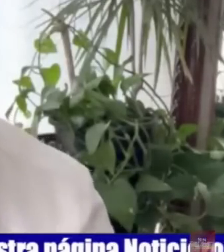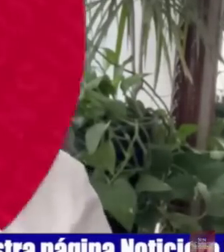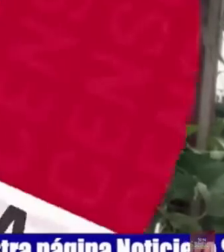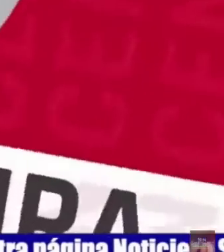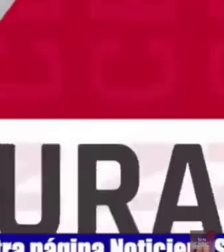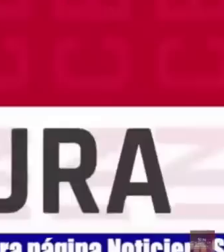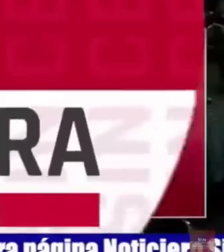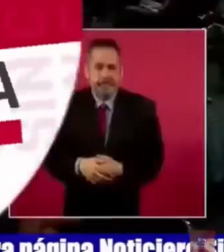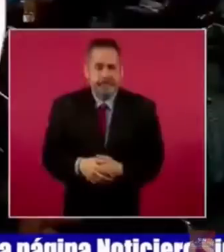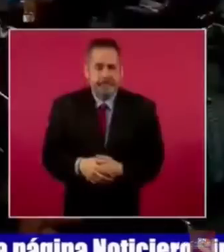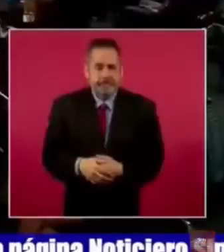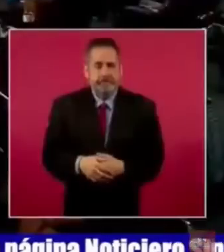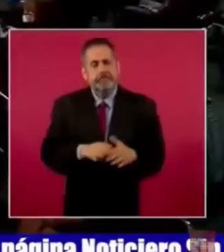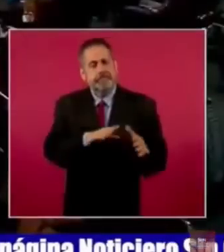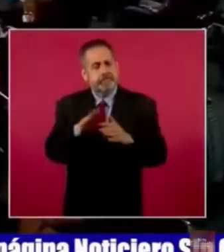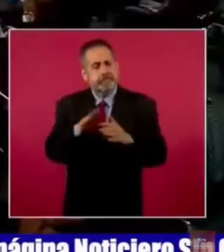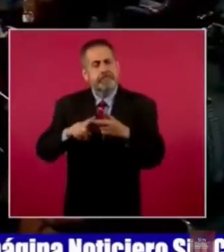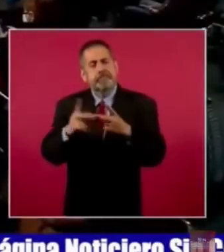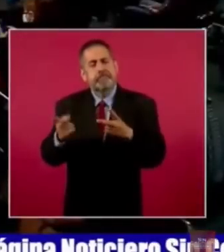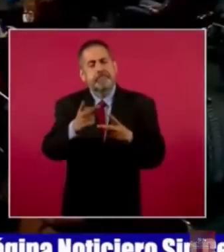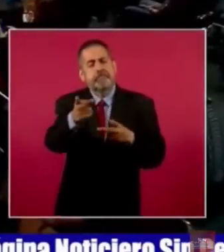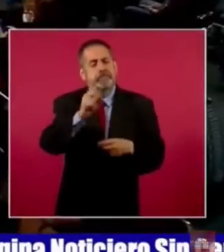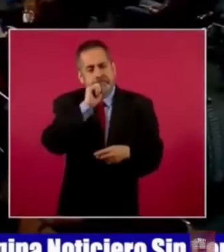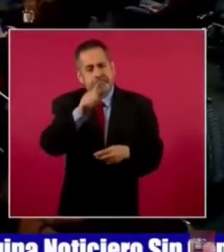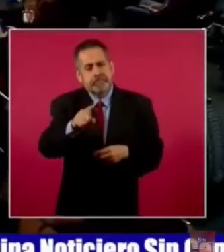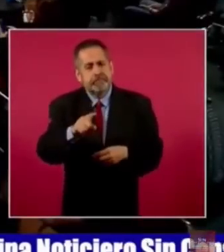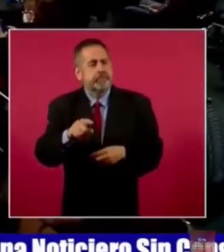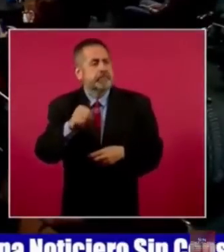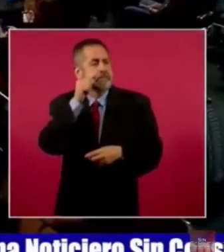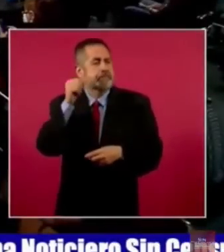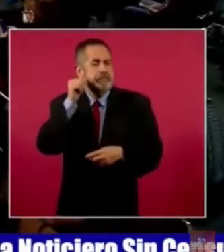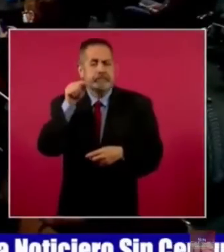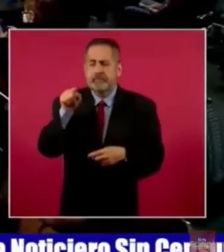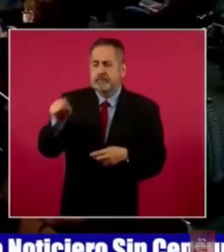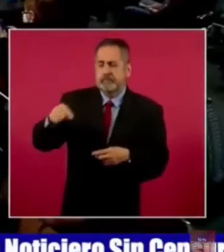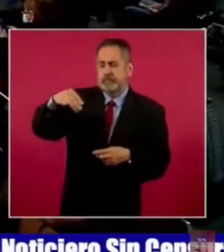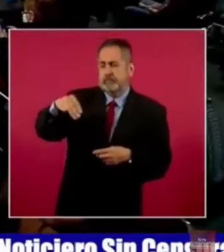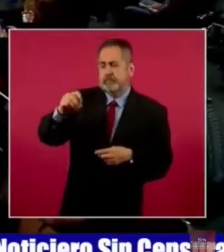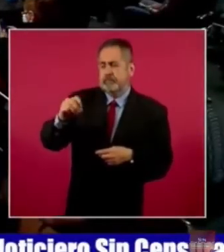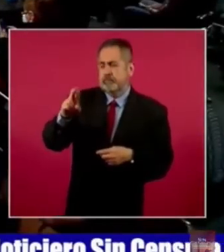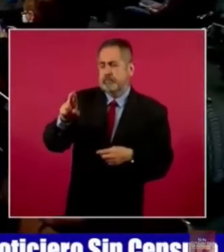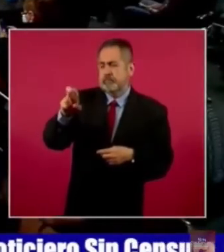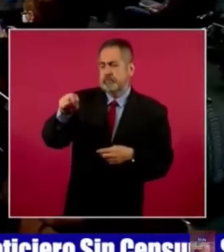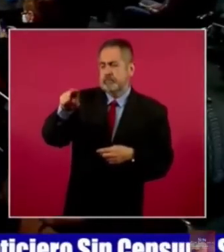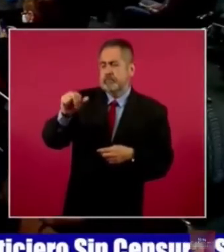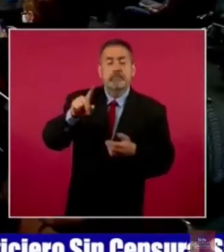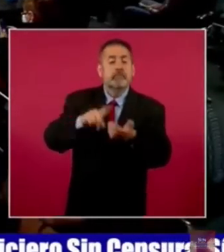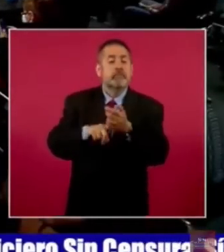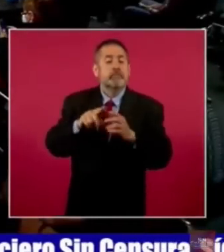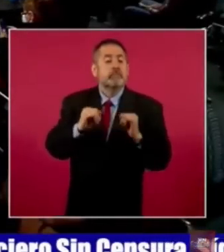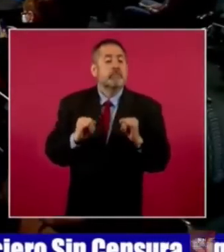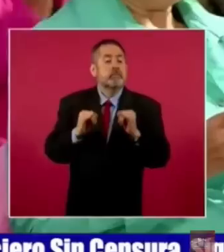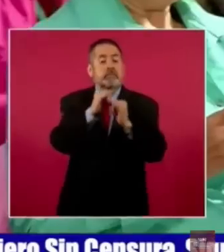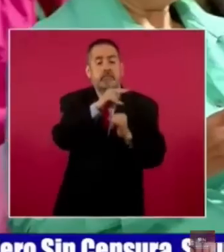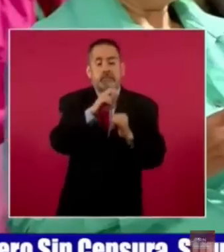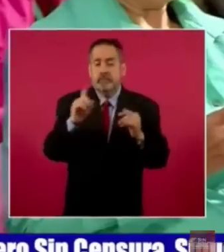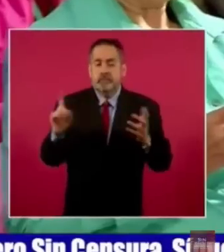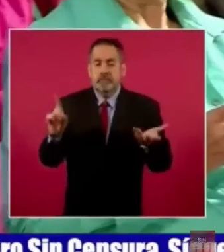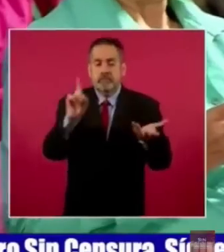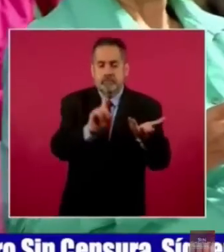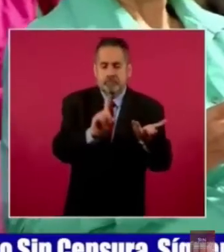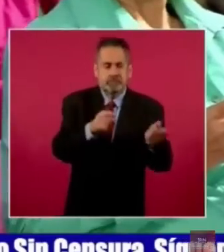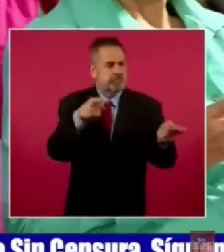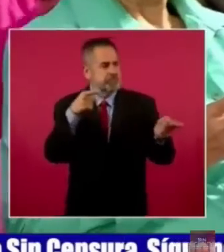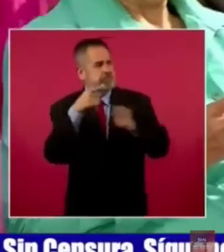INE. Pues ayer Morena, la representación de Morena en el Instituto Electoral acusa a Lorenzo